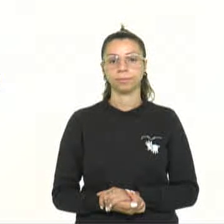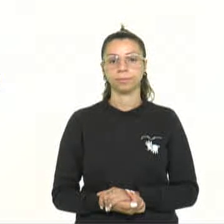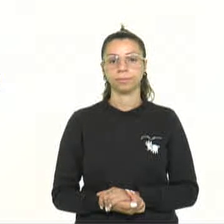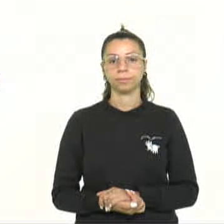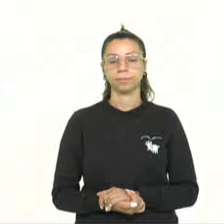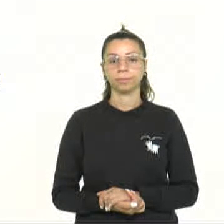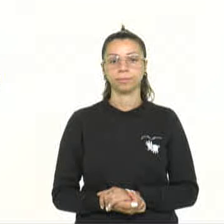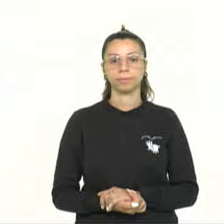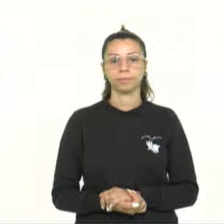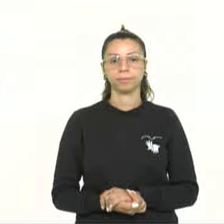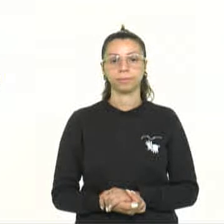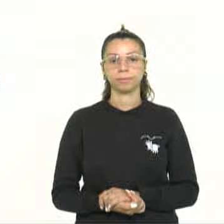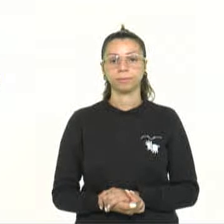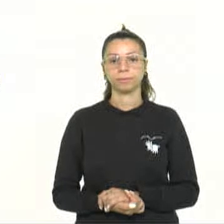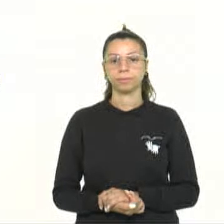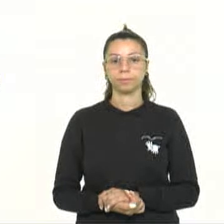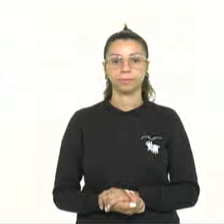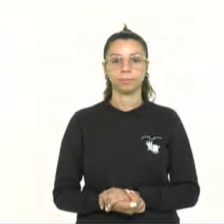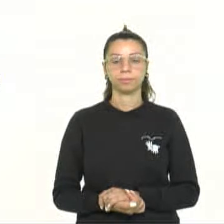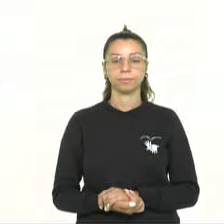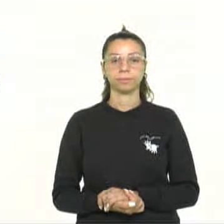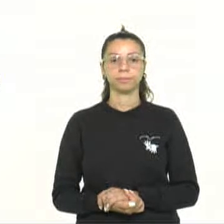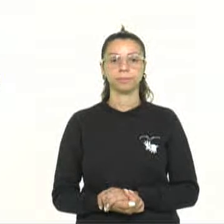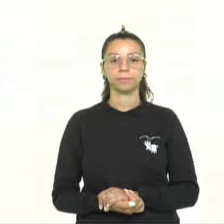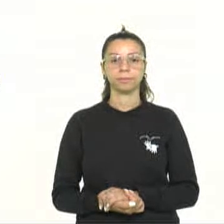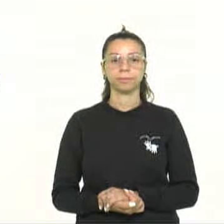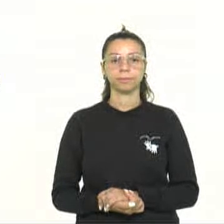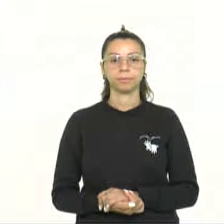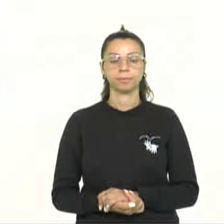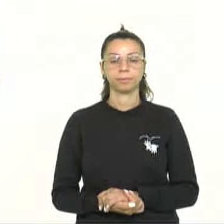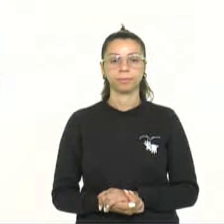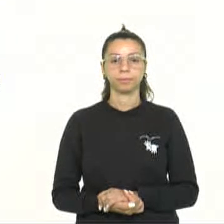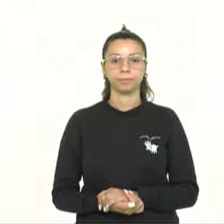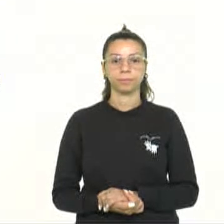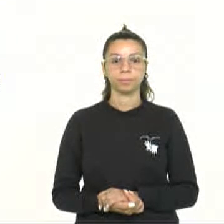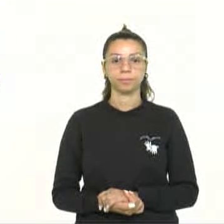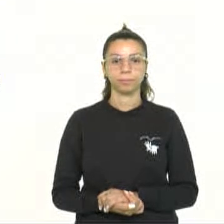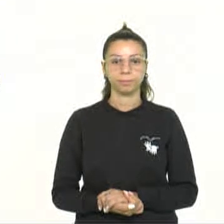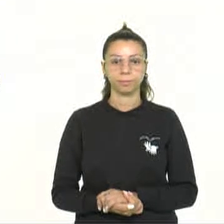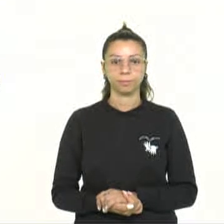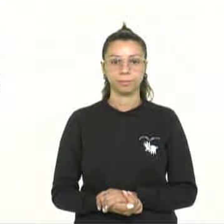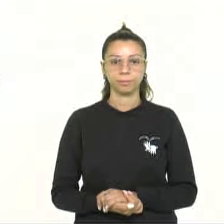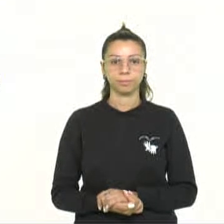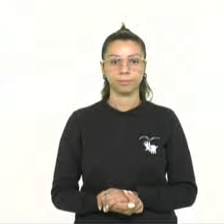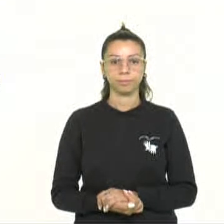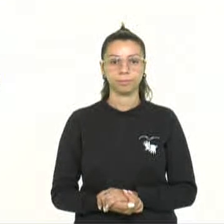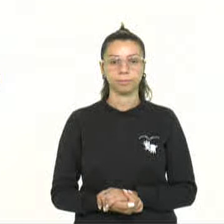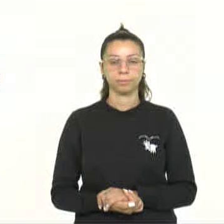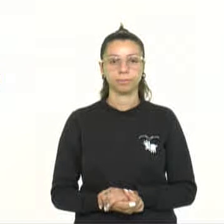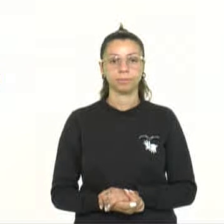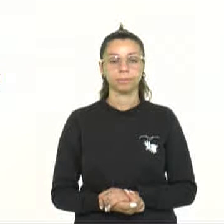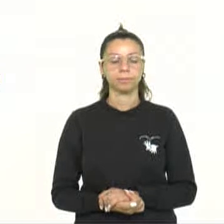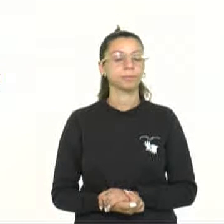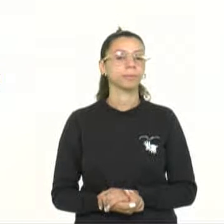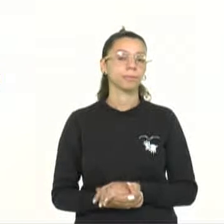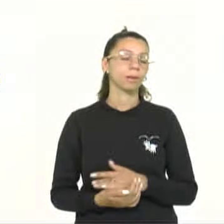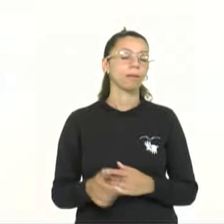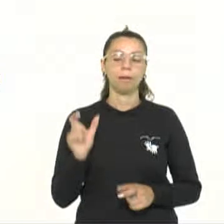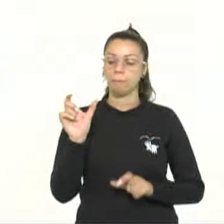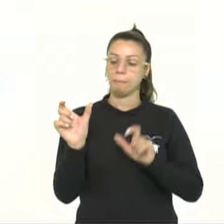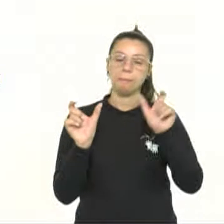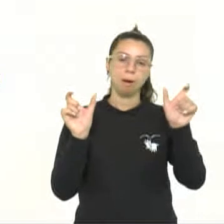la desemejanza, a la disparidad o a la multiplicidad. Né? Na verdade, muitas